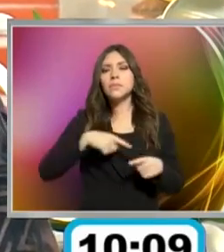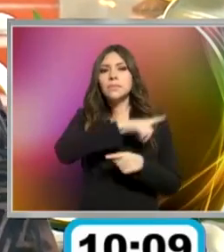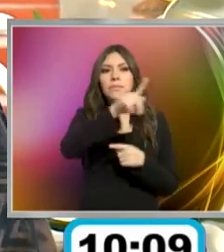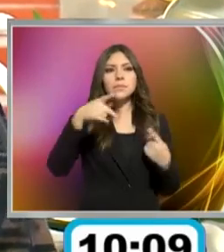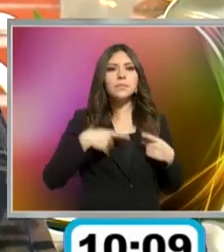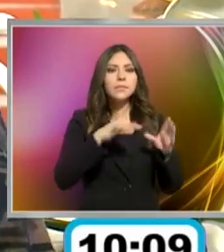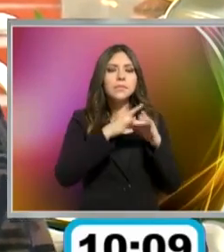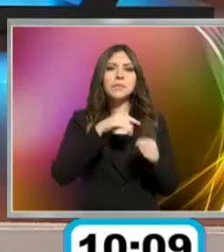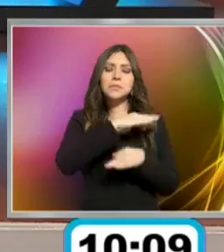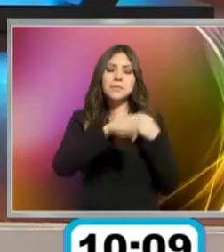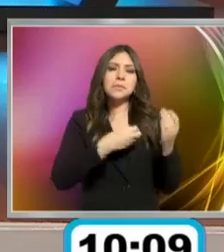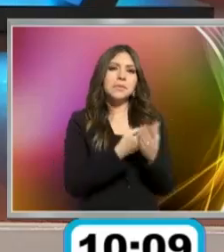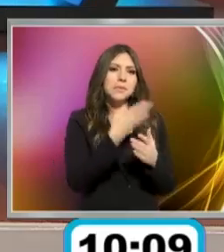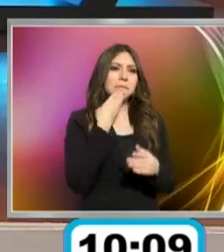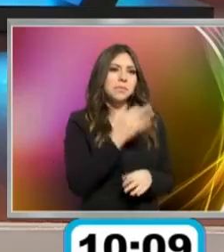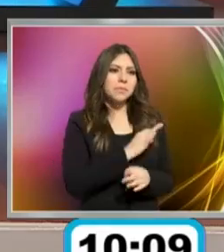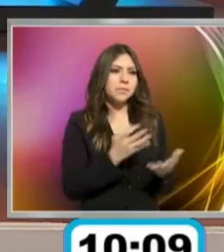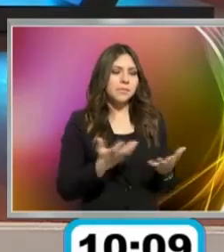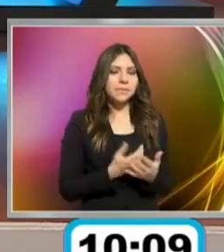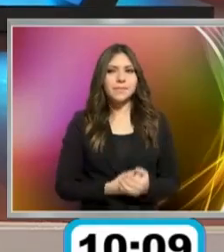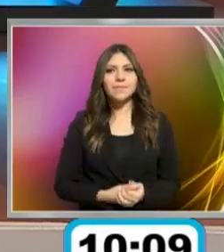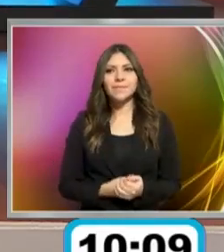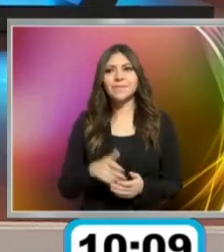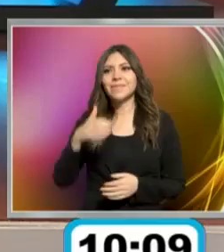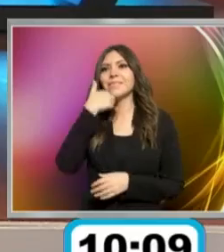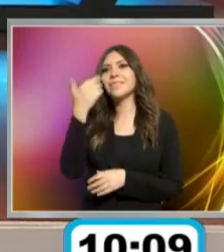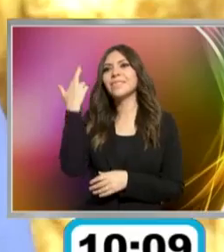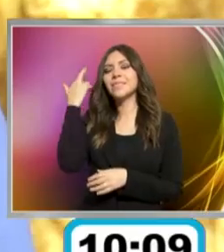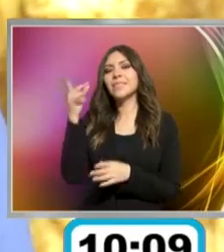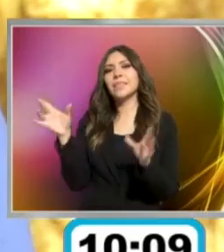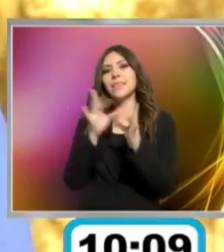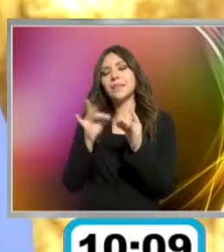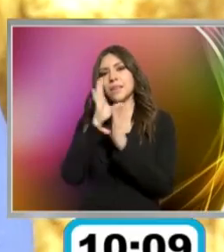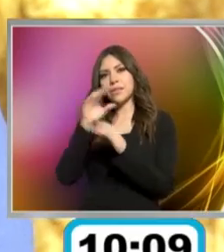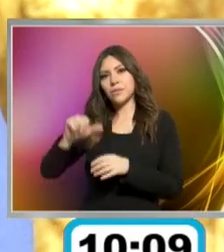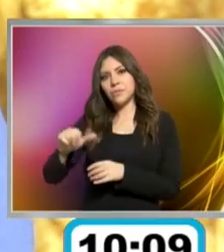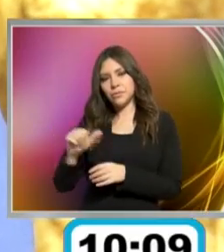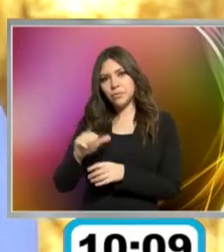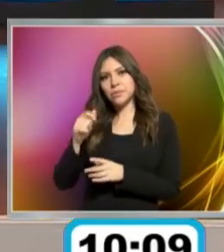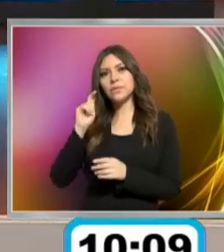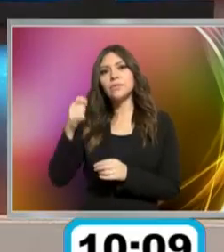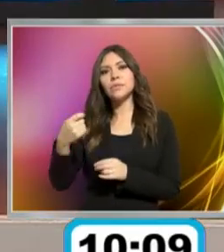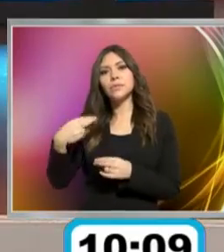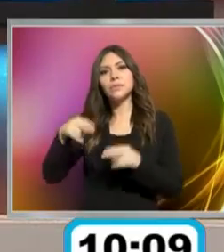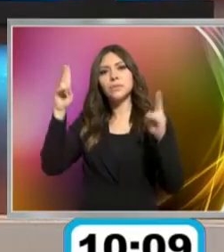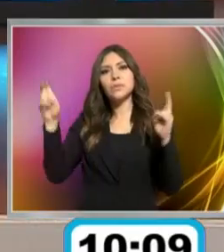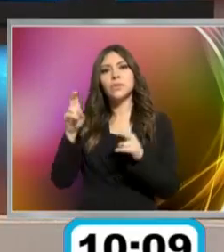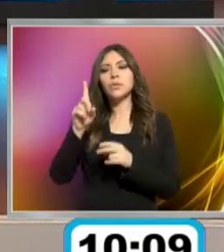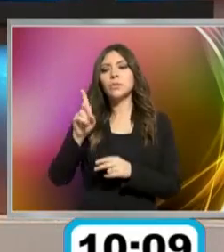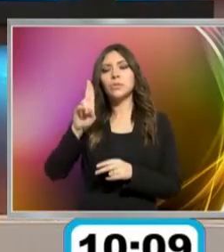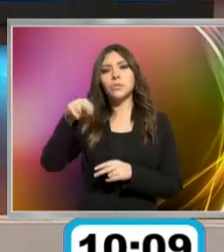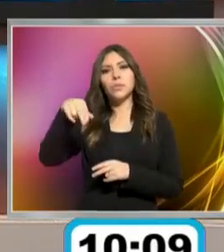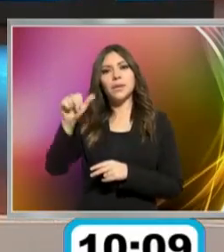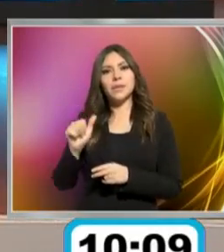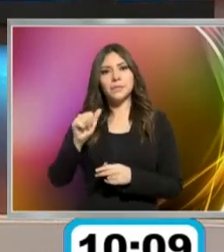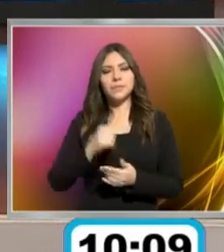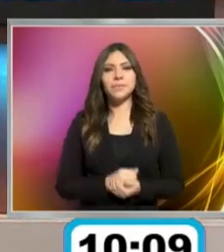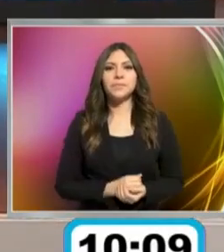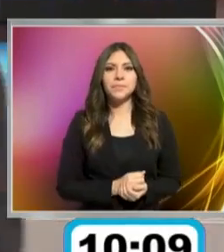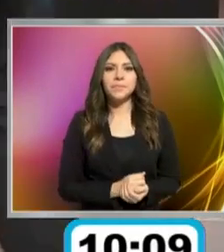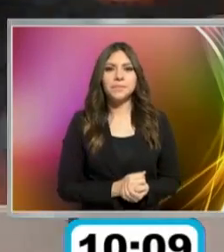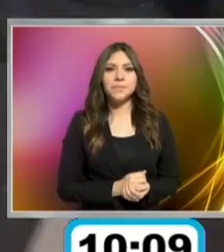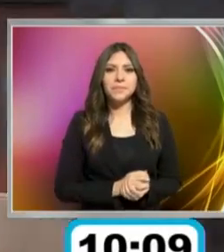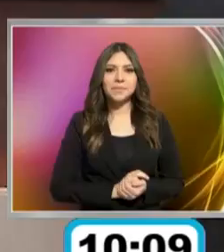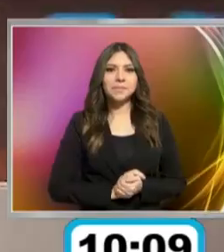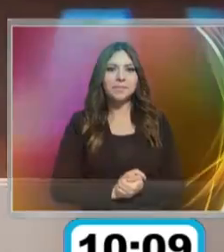que vamos a estar bien, que lo vamos a lograr. Pues queremos escuchar este tema que nos traes el día de hoy, que se titula Duna. Duna. Pablo